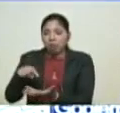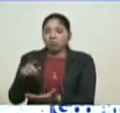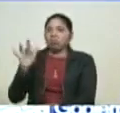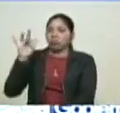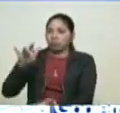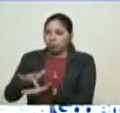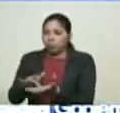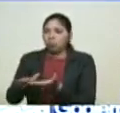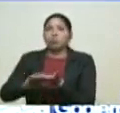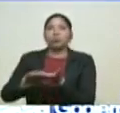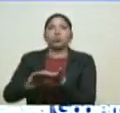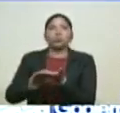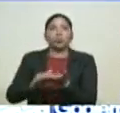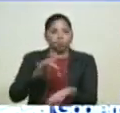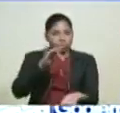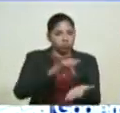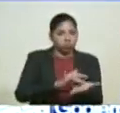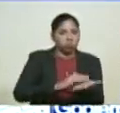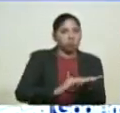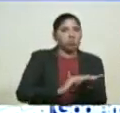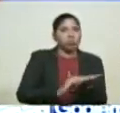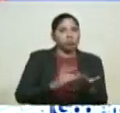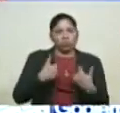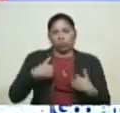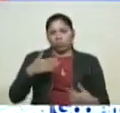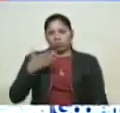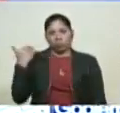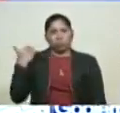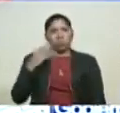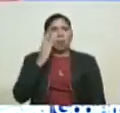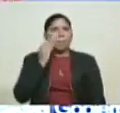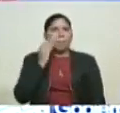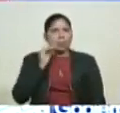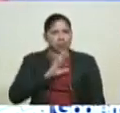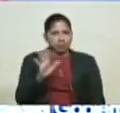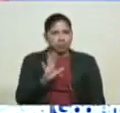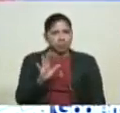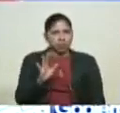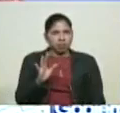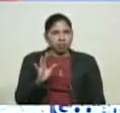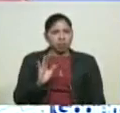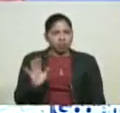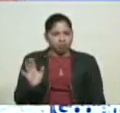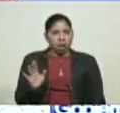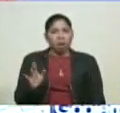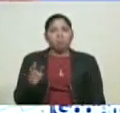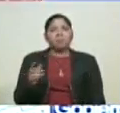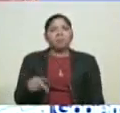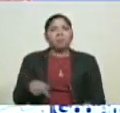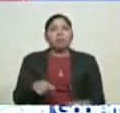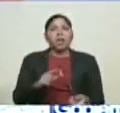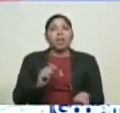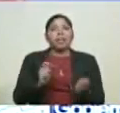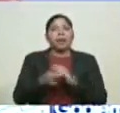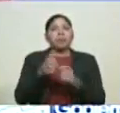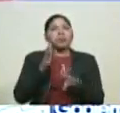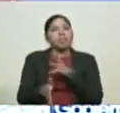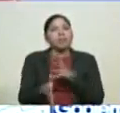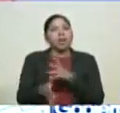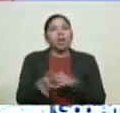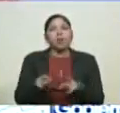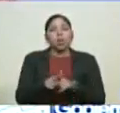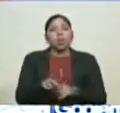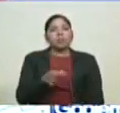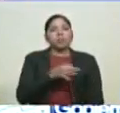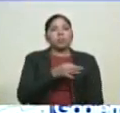tenemos experiencia en eso. Así que yo puedo decir que podemos perfeccionar. El cambio significa perfeccionar los